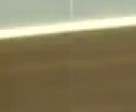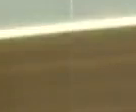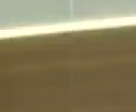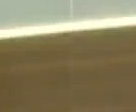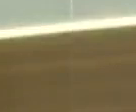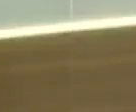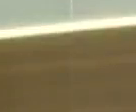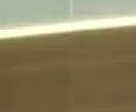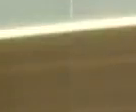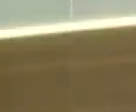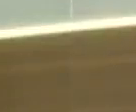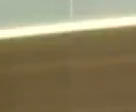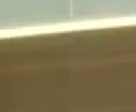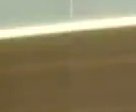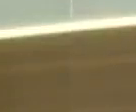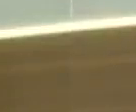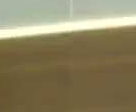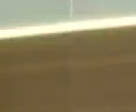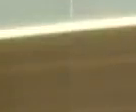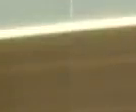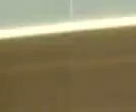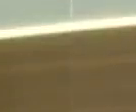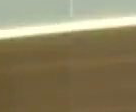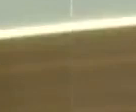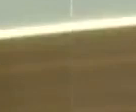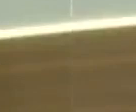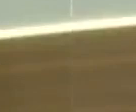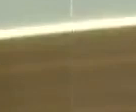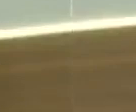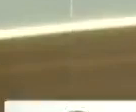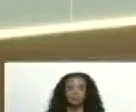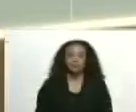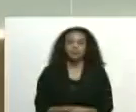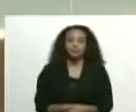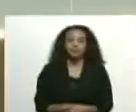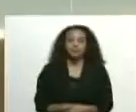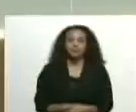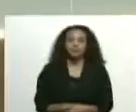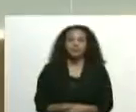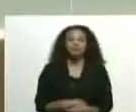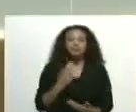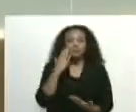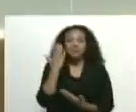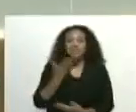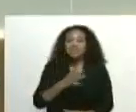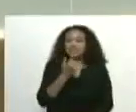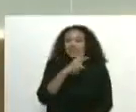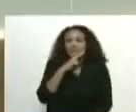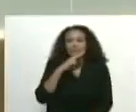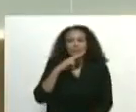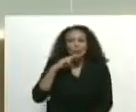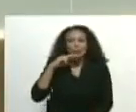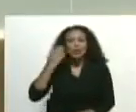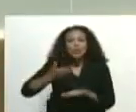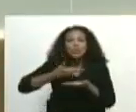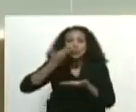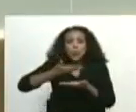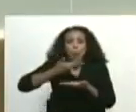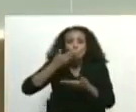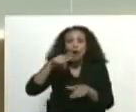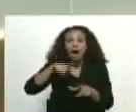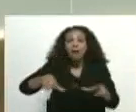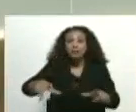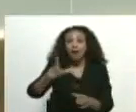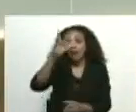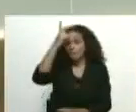Ese sancocho, vale. Ustedes ven ahí. Ah. Y Falcón, bueno, otra vez marcó